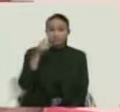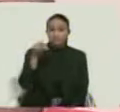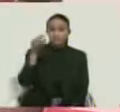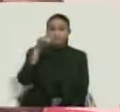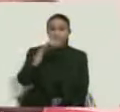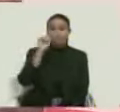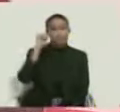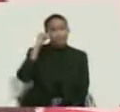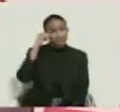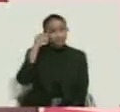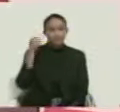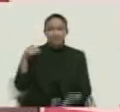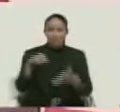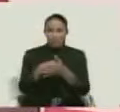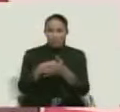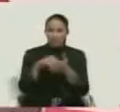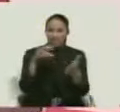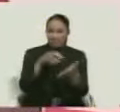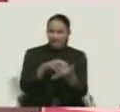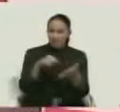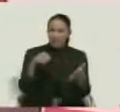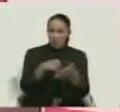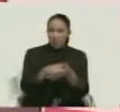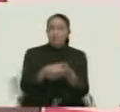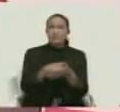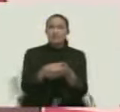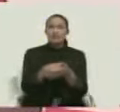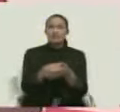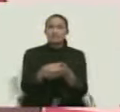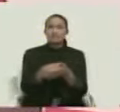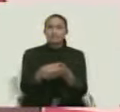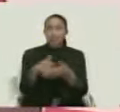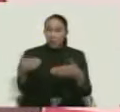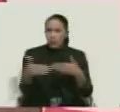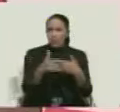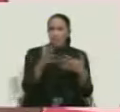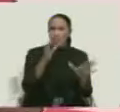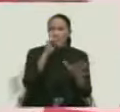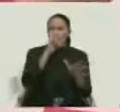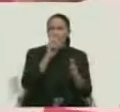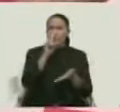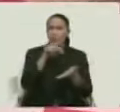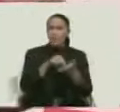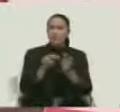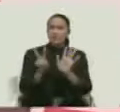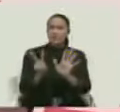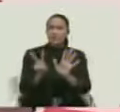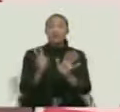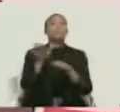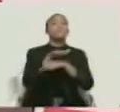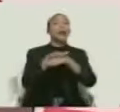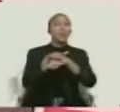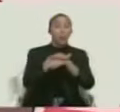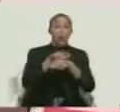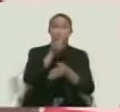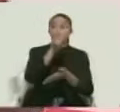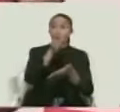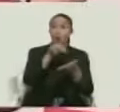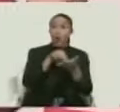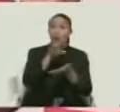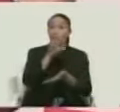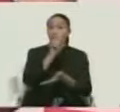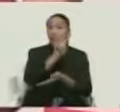golpes de Estado y una cantidad de cosas contra... Vienen del 2007 por allá. Vienen del 2002, perdón.